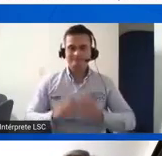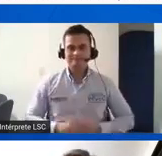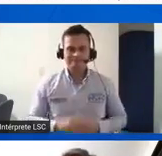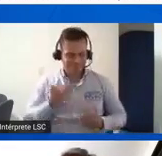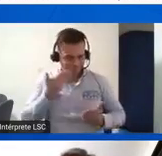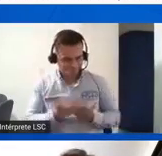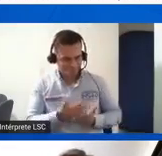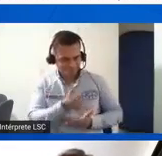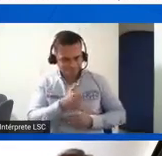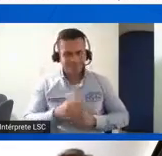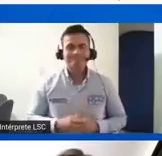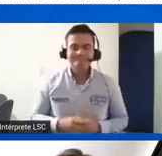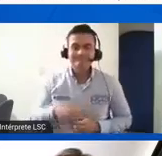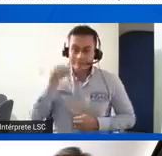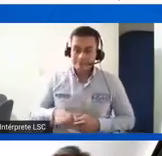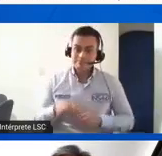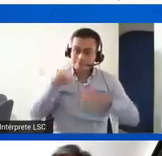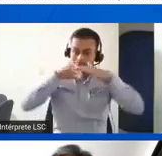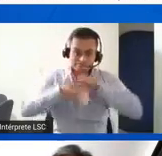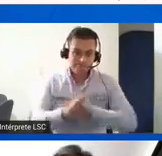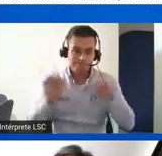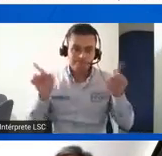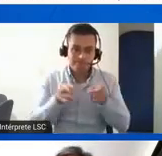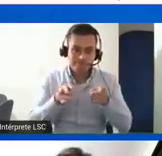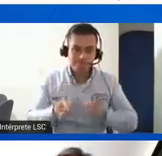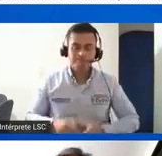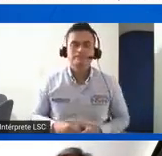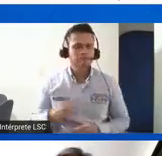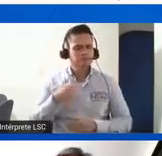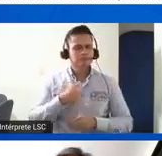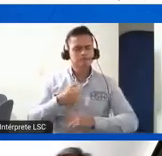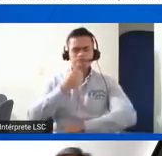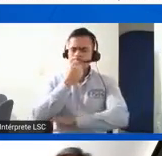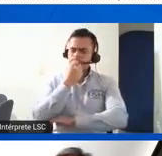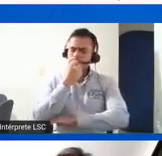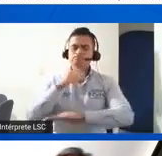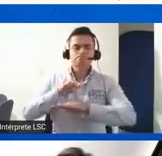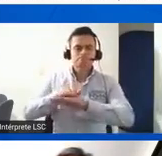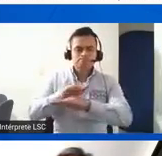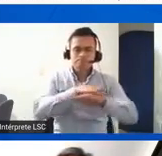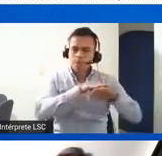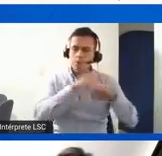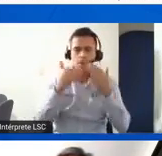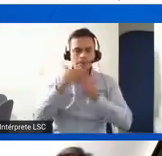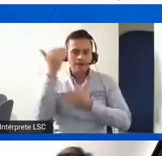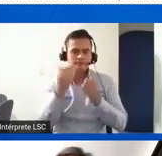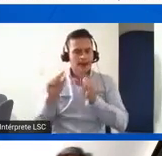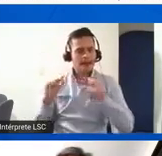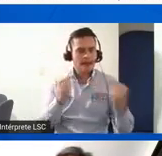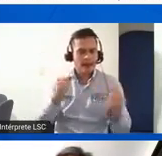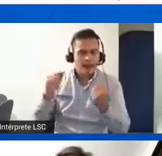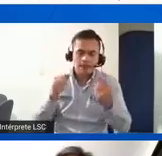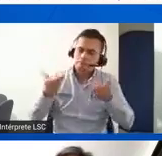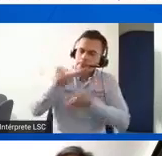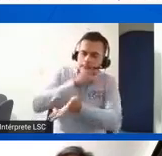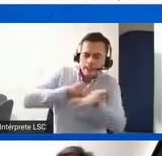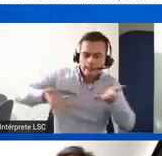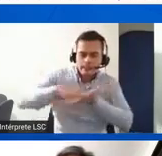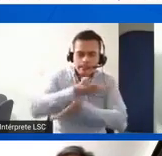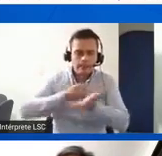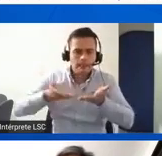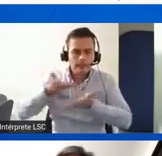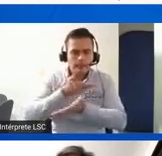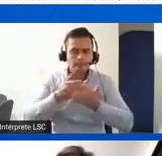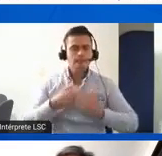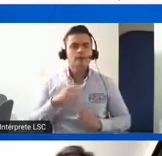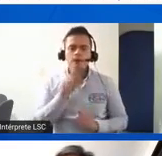gracias. Con esta breve introducción, yo quisiera iniciar como la charla preguntándole a